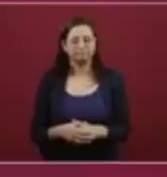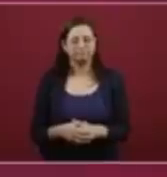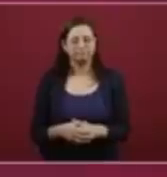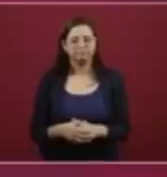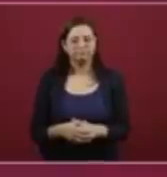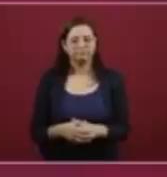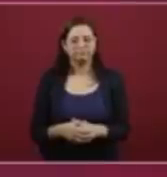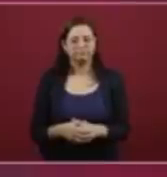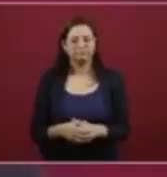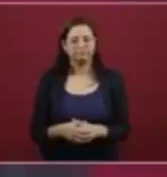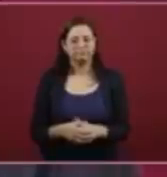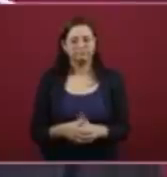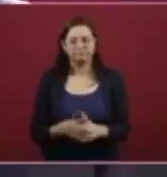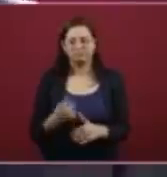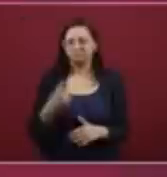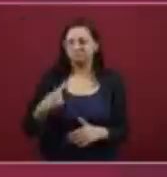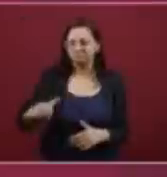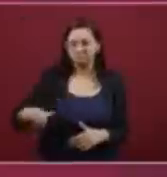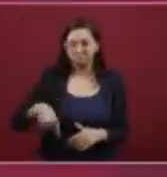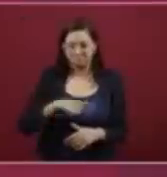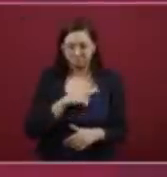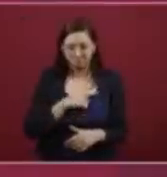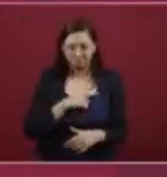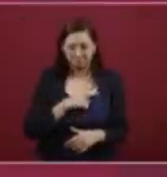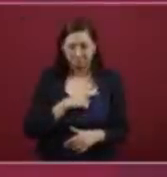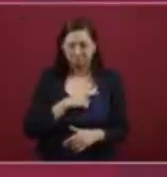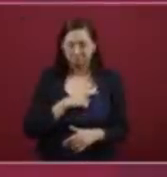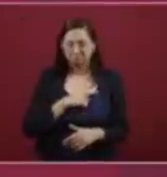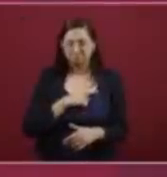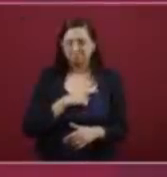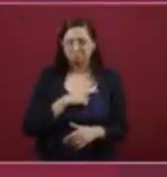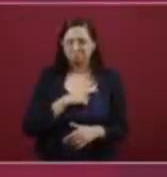no vamos a